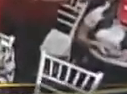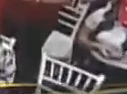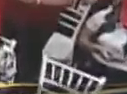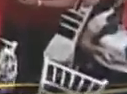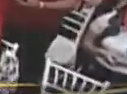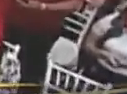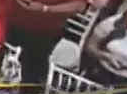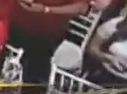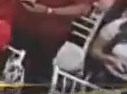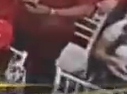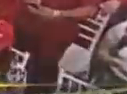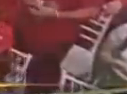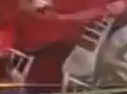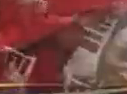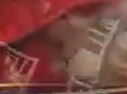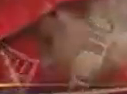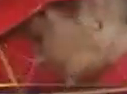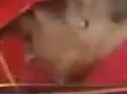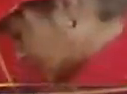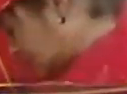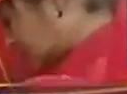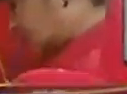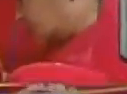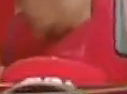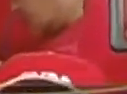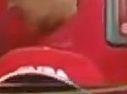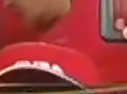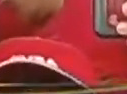Bueno, con esta gran alegría.